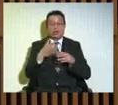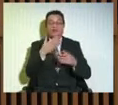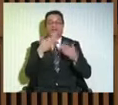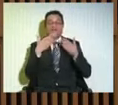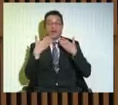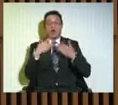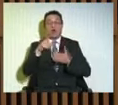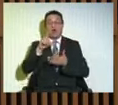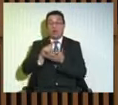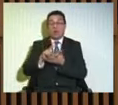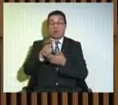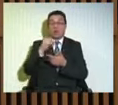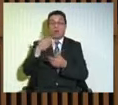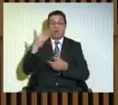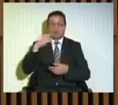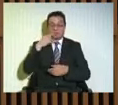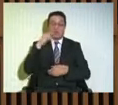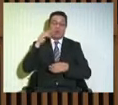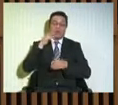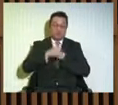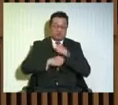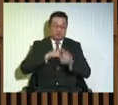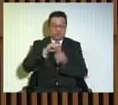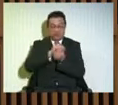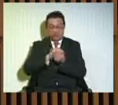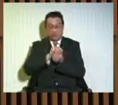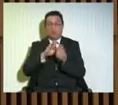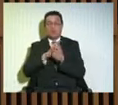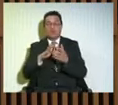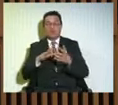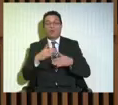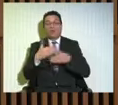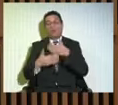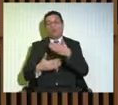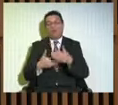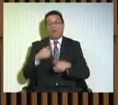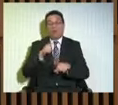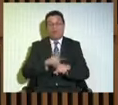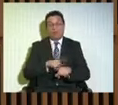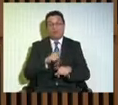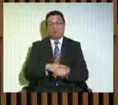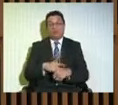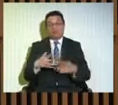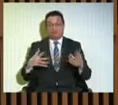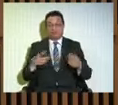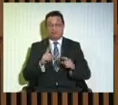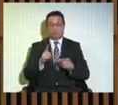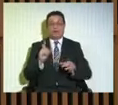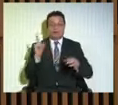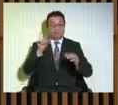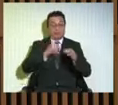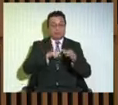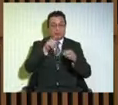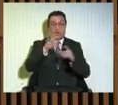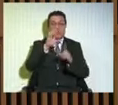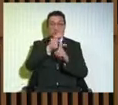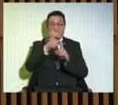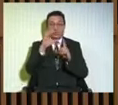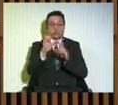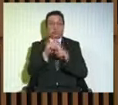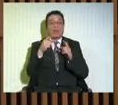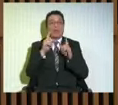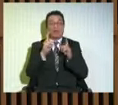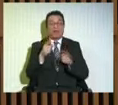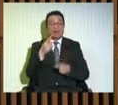de la zona y no productos ultraprocesados como hemos ido avanzando en el tiempo. Pertinencia cultural. Tenemos que